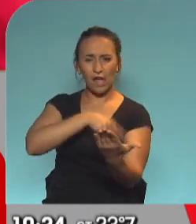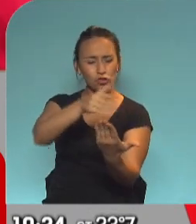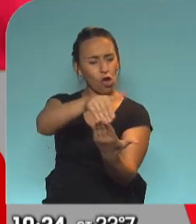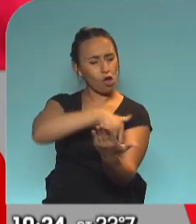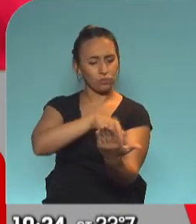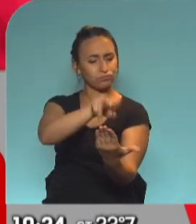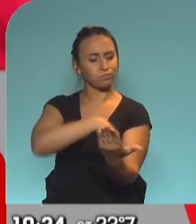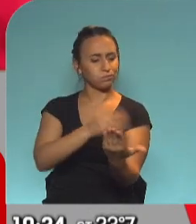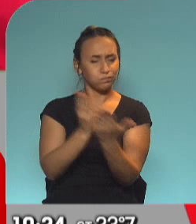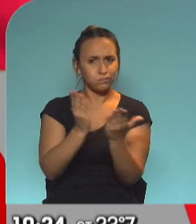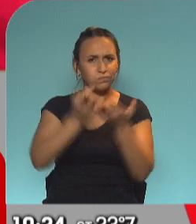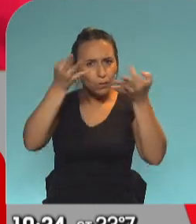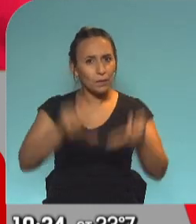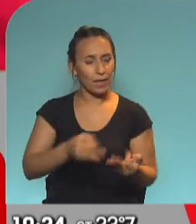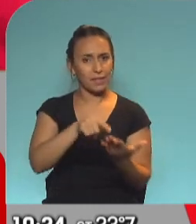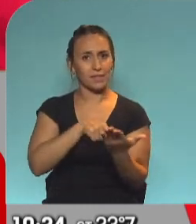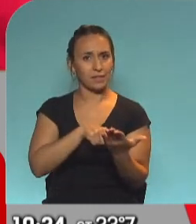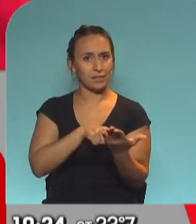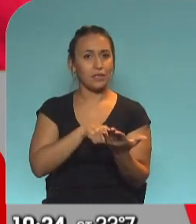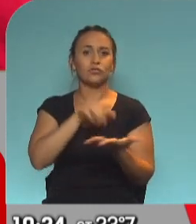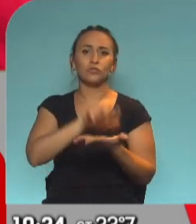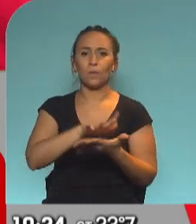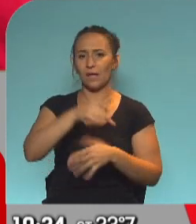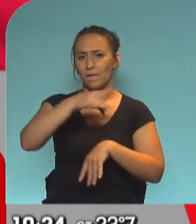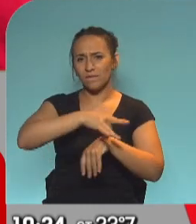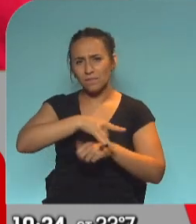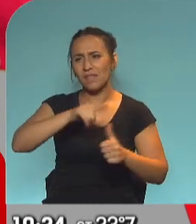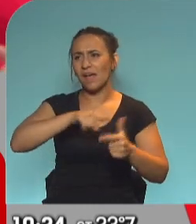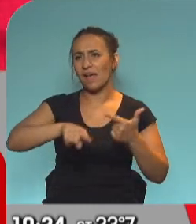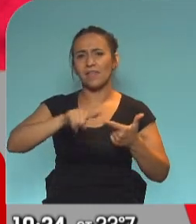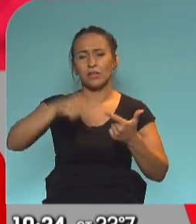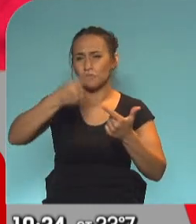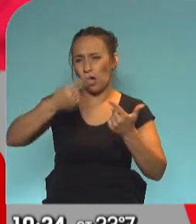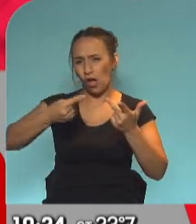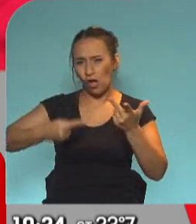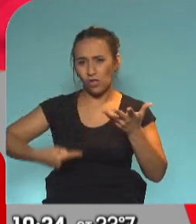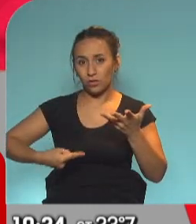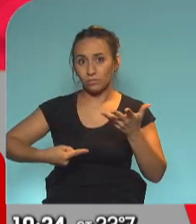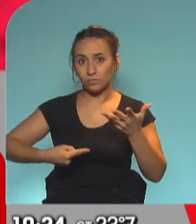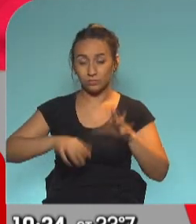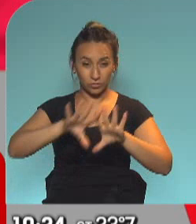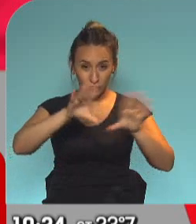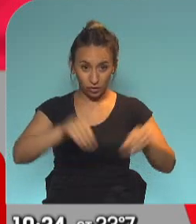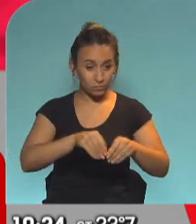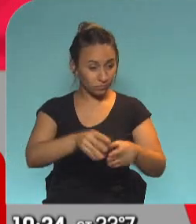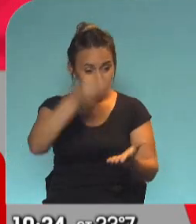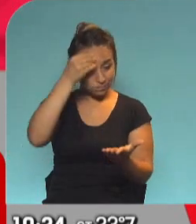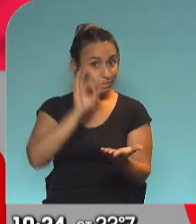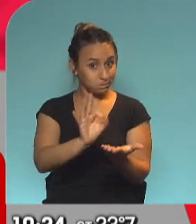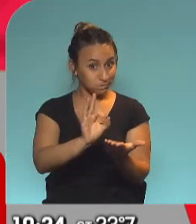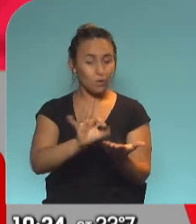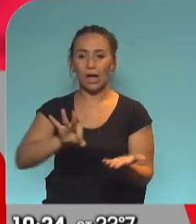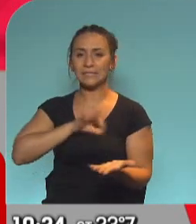Mire, estudie bien sobre esto, sobre la enfermedad, qué es esto, qué es lo otro y cómo se puede prevenir. Y una vez que lo tenga estudiado,